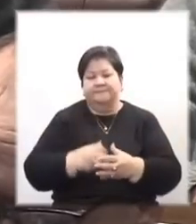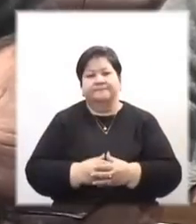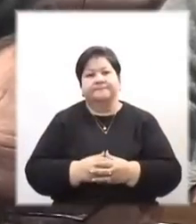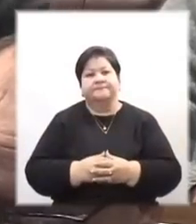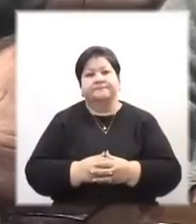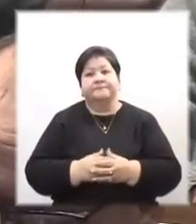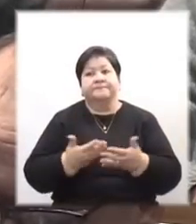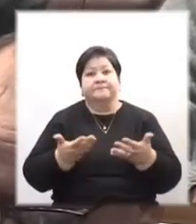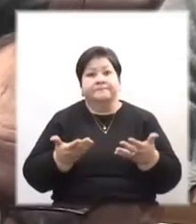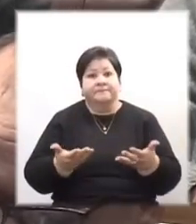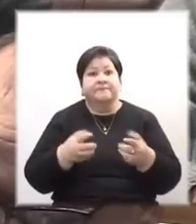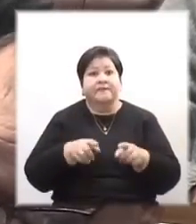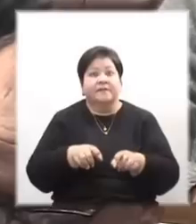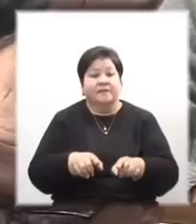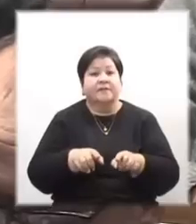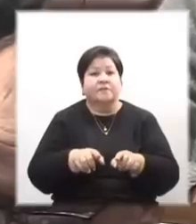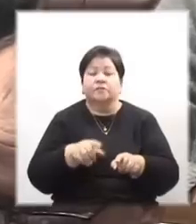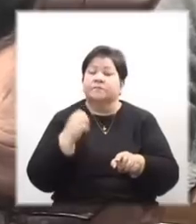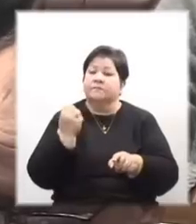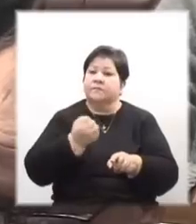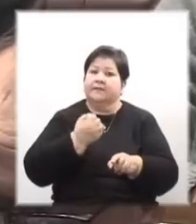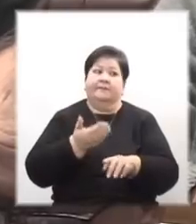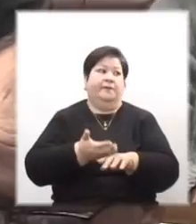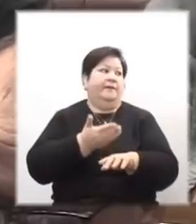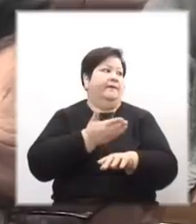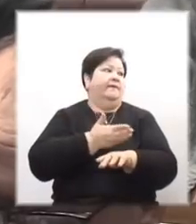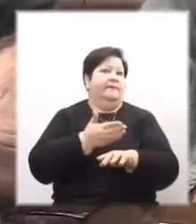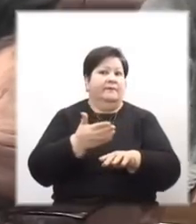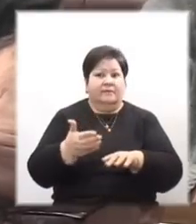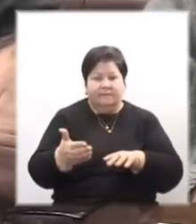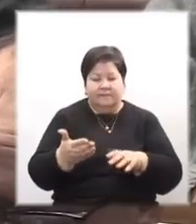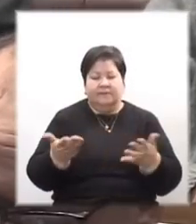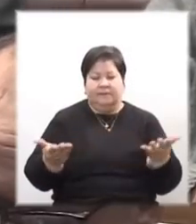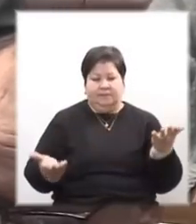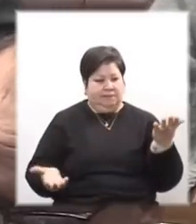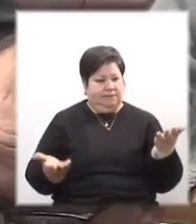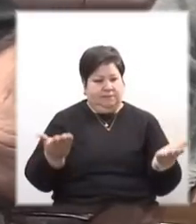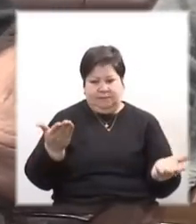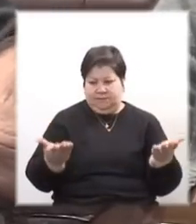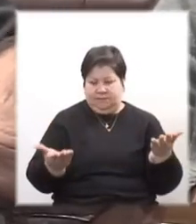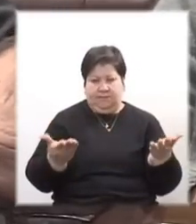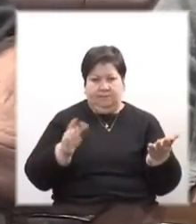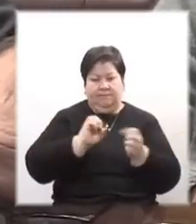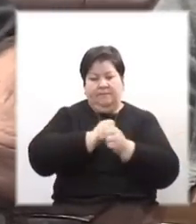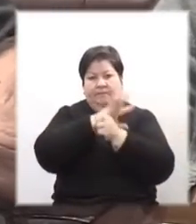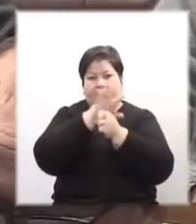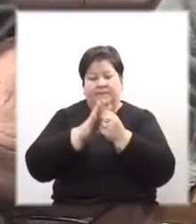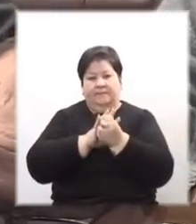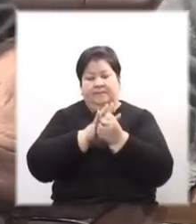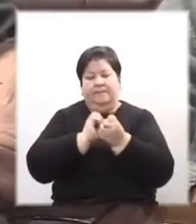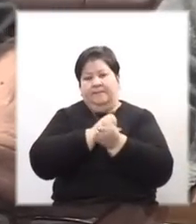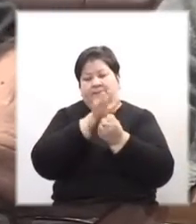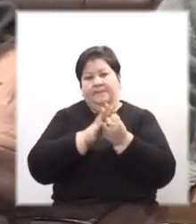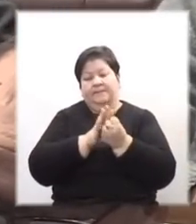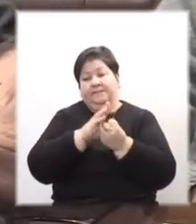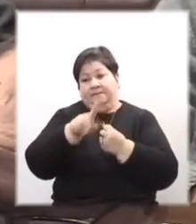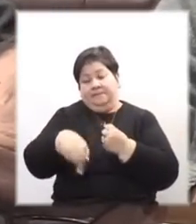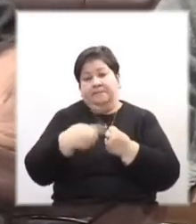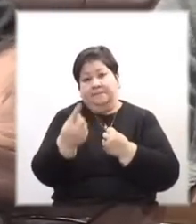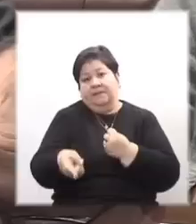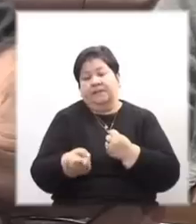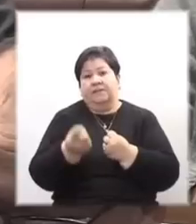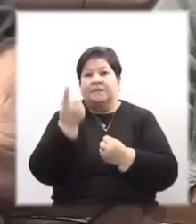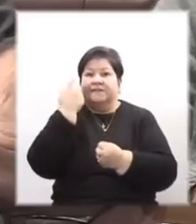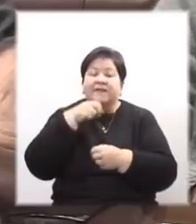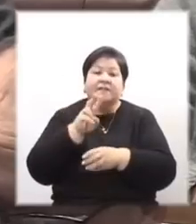y eso marca un antes y un después, porque efectivamente luego de pasada la pandemia, que la inseguridad sea el